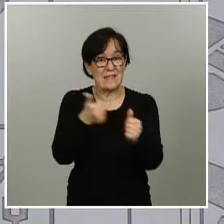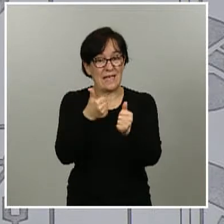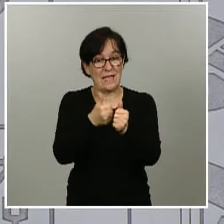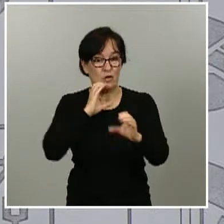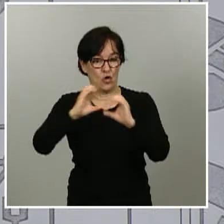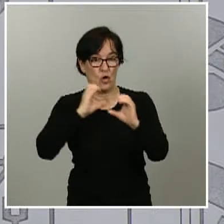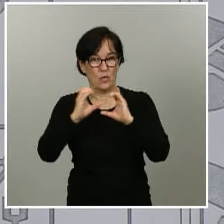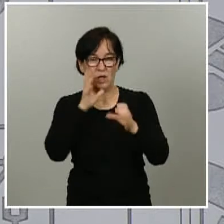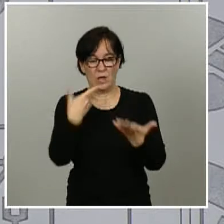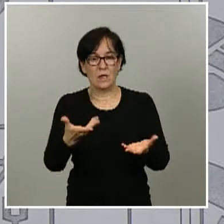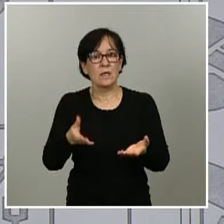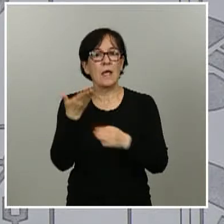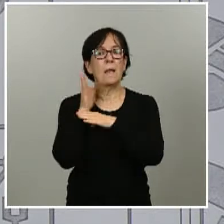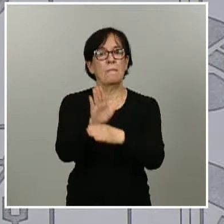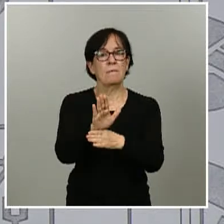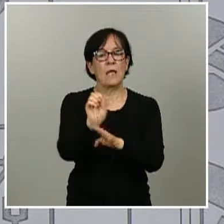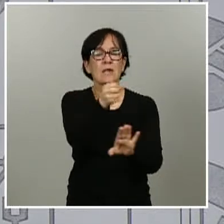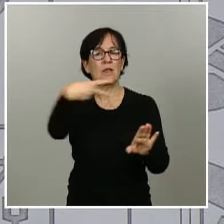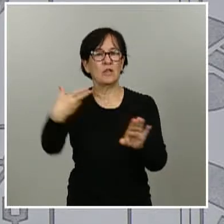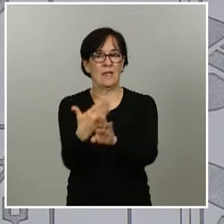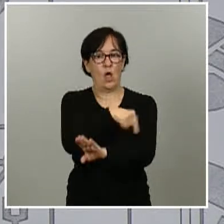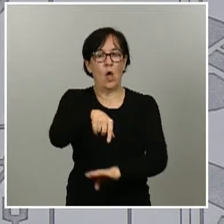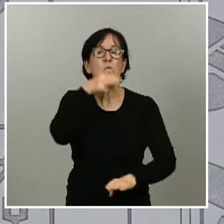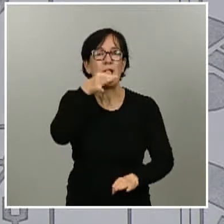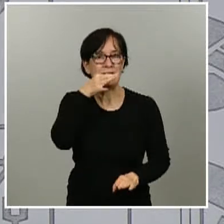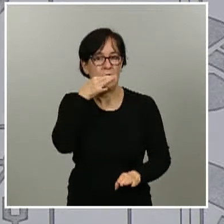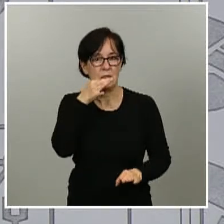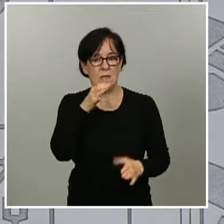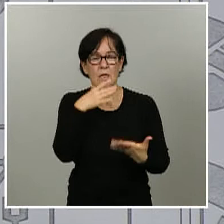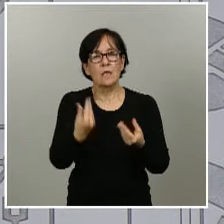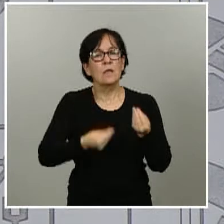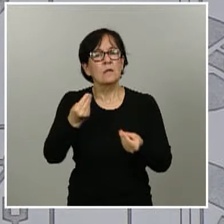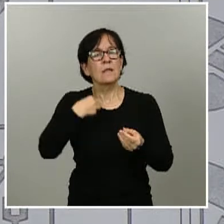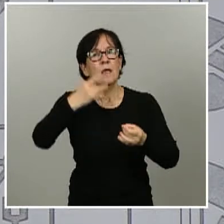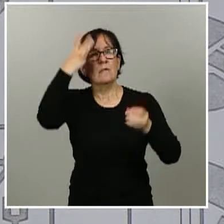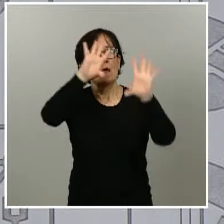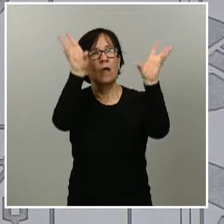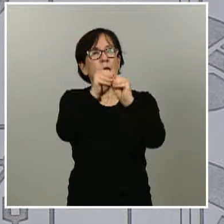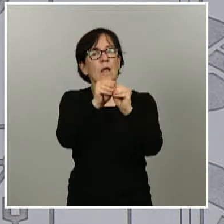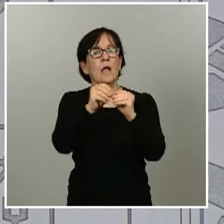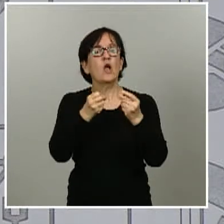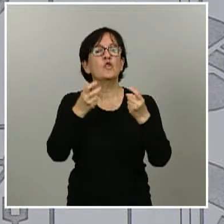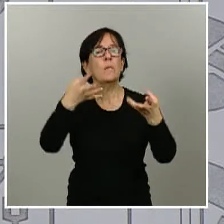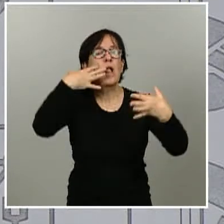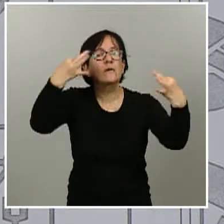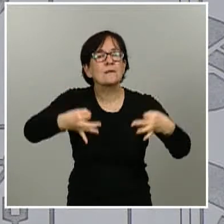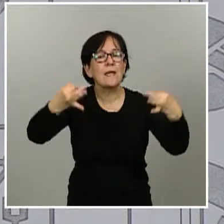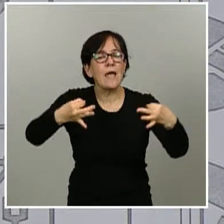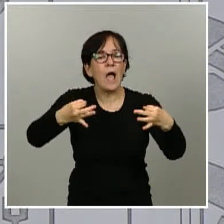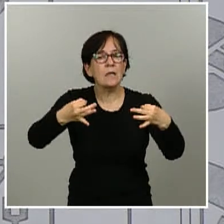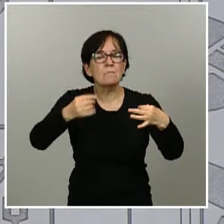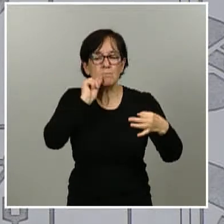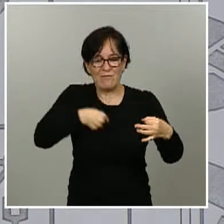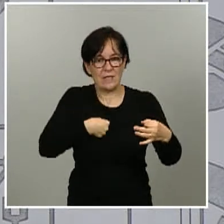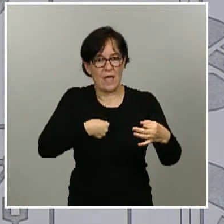que se va a presentar los resultados preliminares esta tarde. Nos podrá dar una idea del número real de infectados, no de